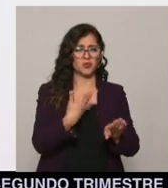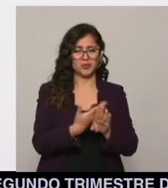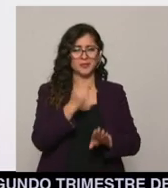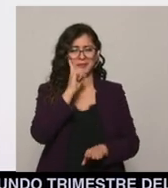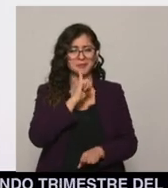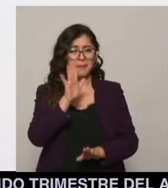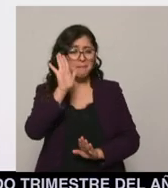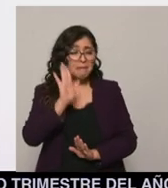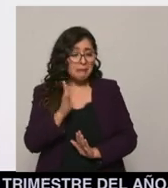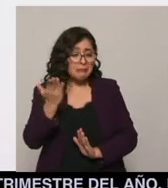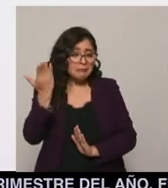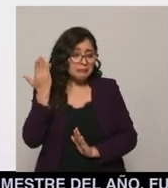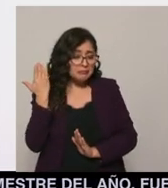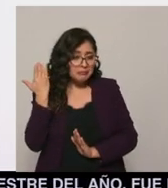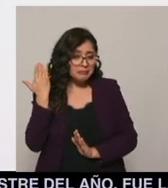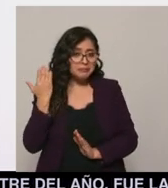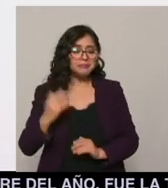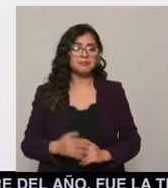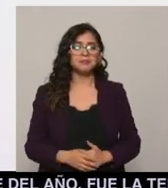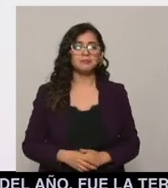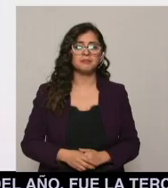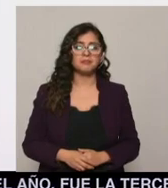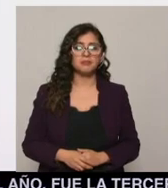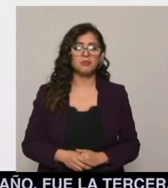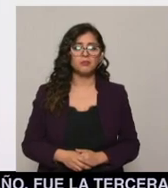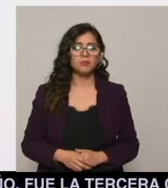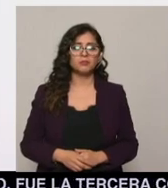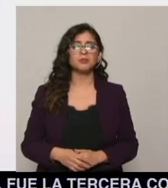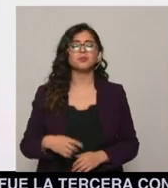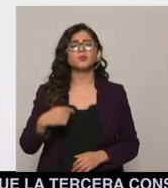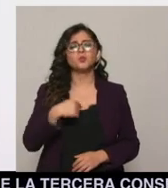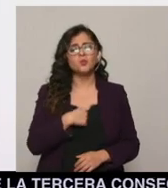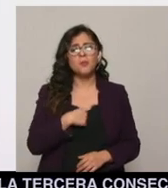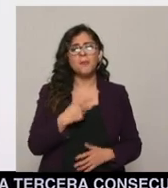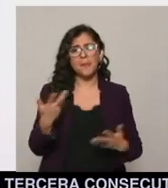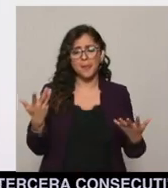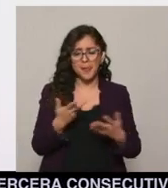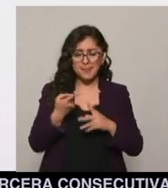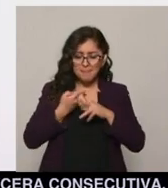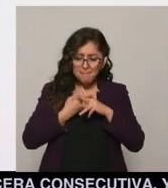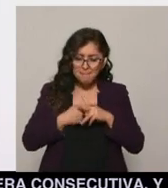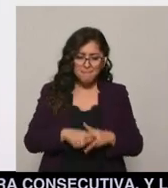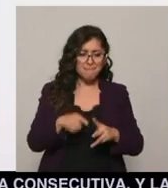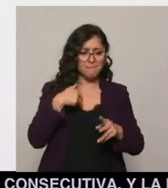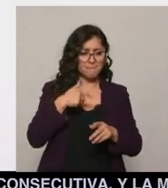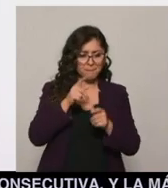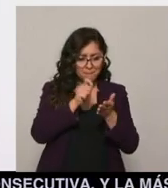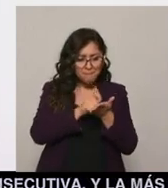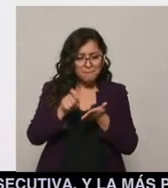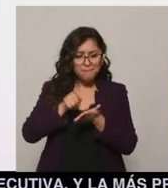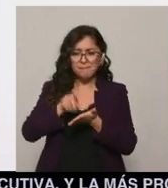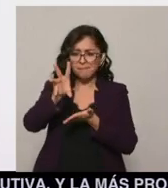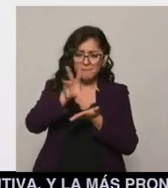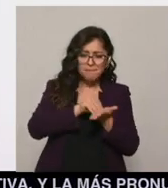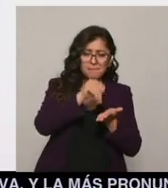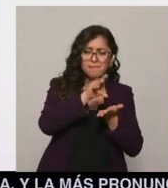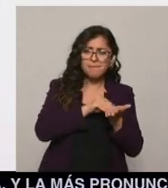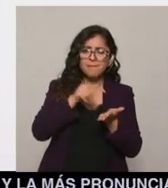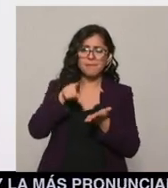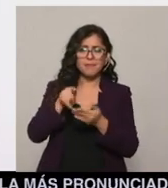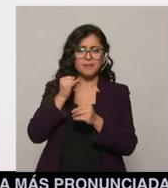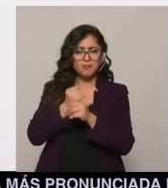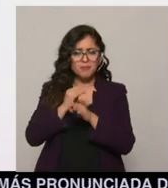creo que desde que yo inicio con esta documentación inicialmente y posterior